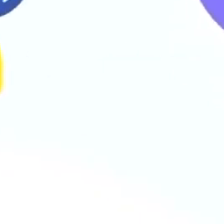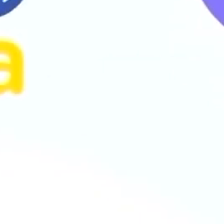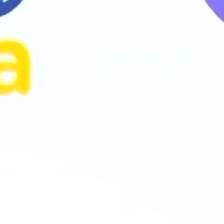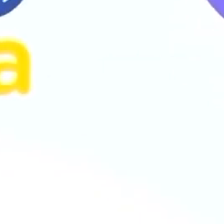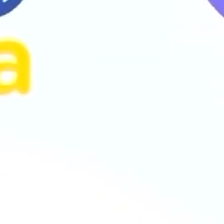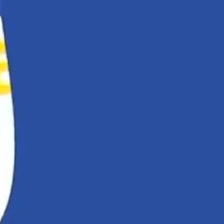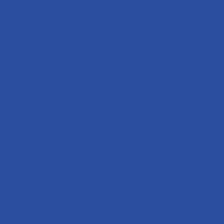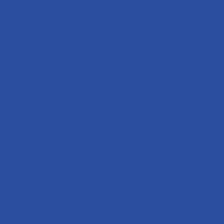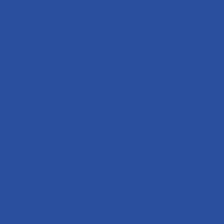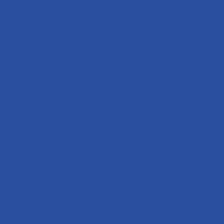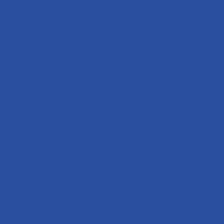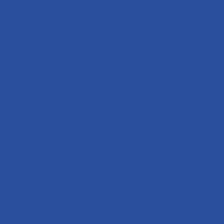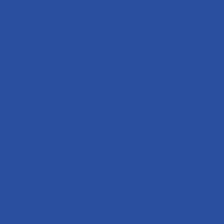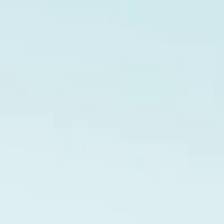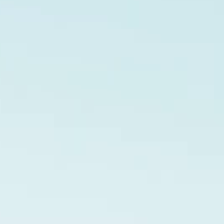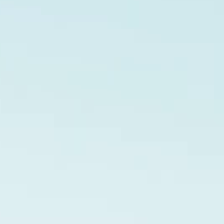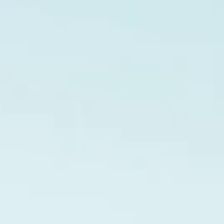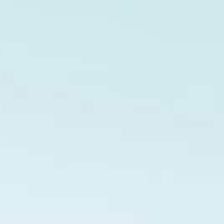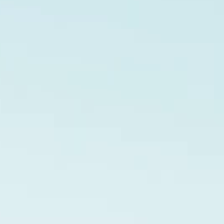casa.